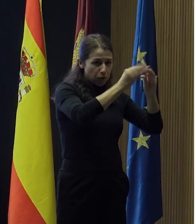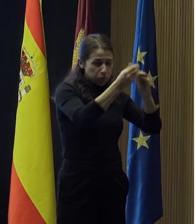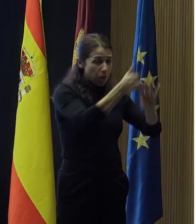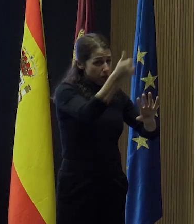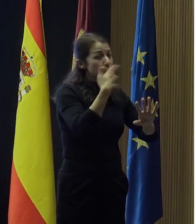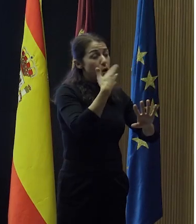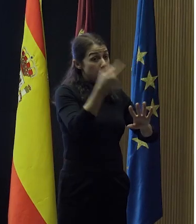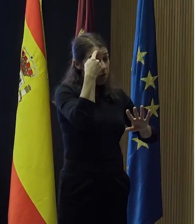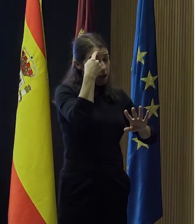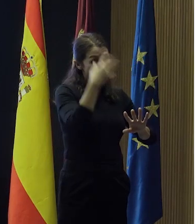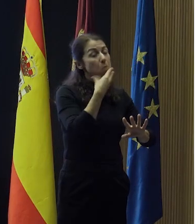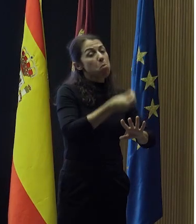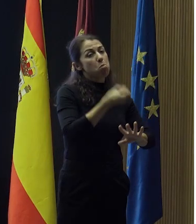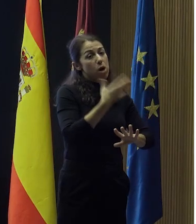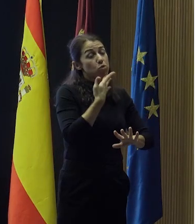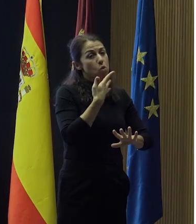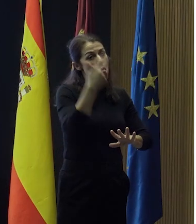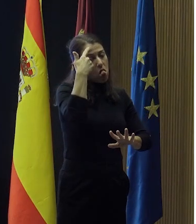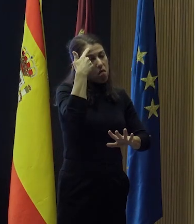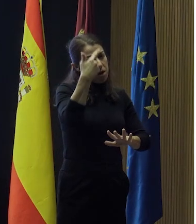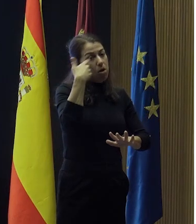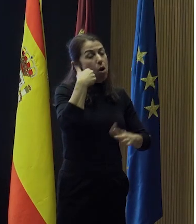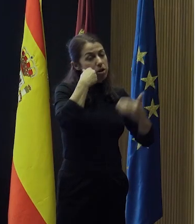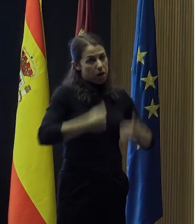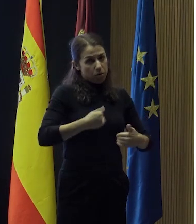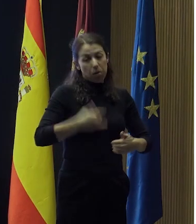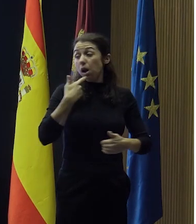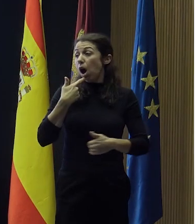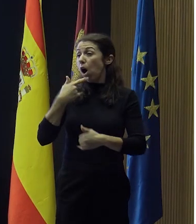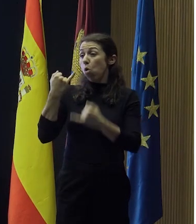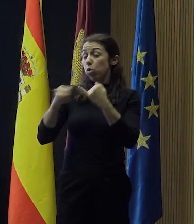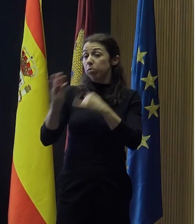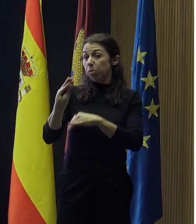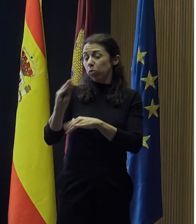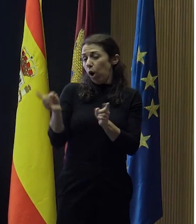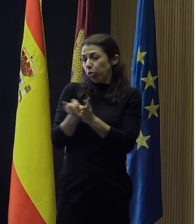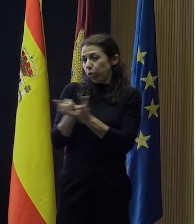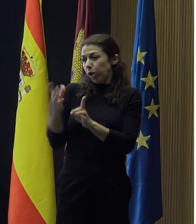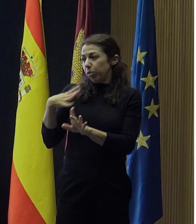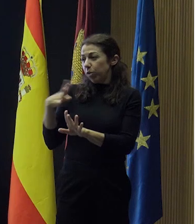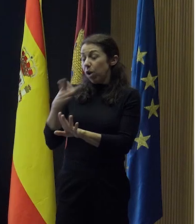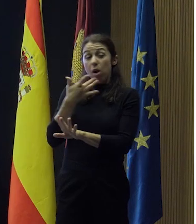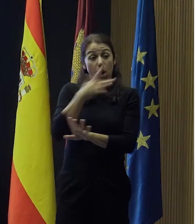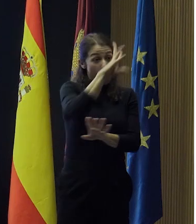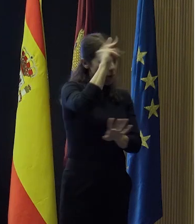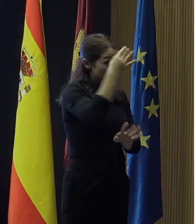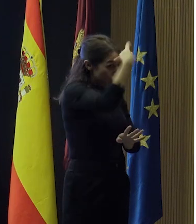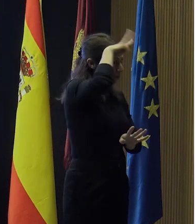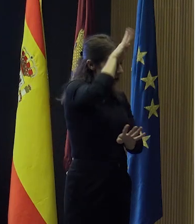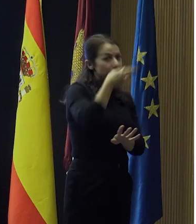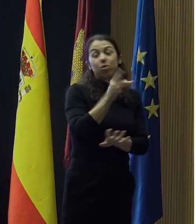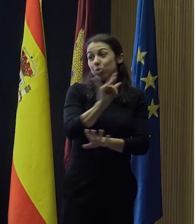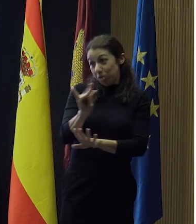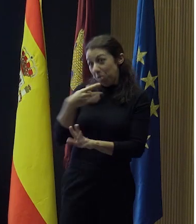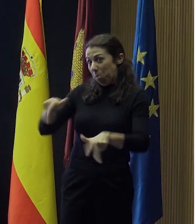es bueno para el cerebro. Eso es un cerebro saludable. Vamos con una última pregunta cortita, por favor. No olvide lo de Trump. Bueno, si